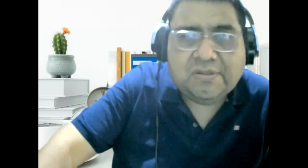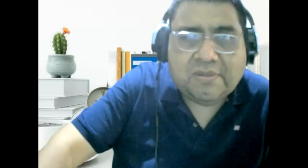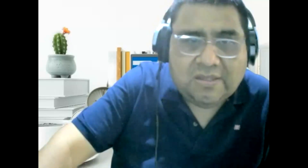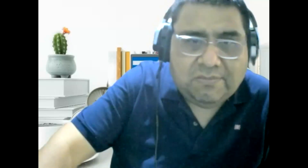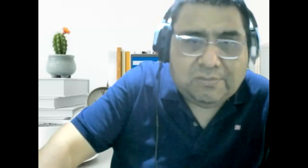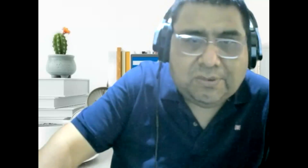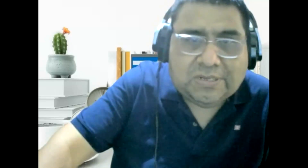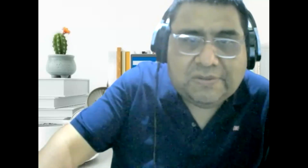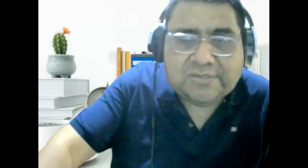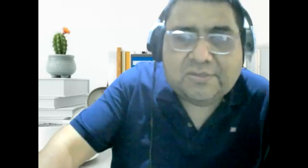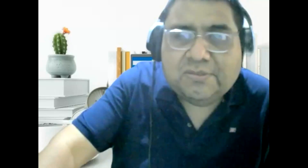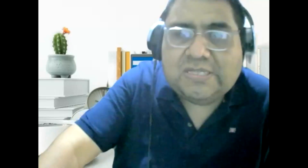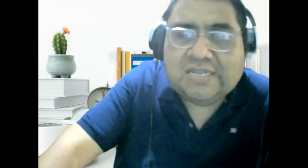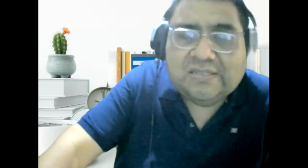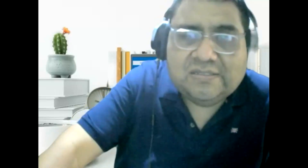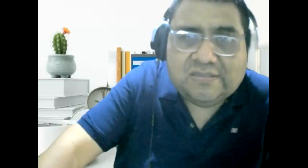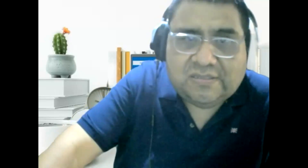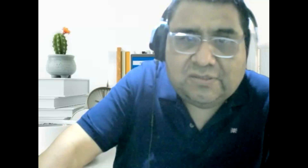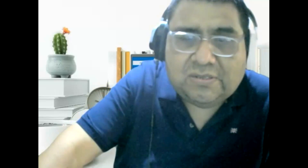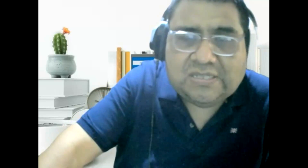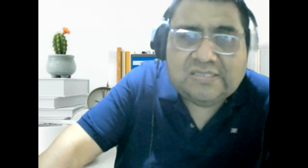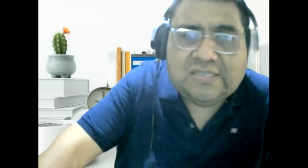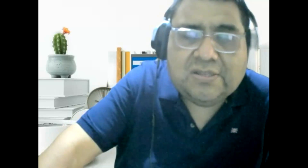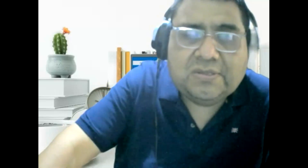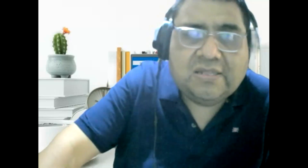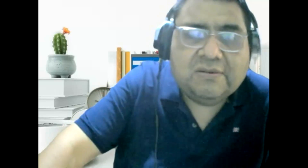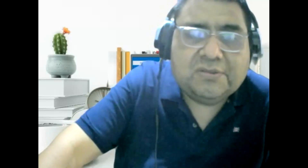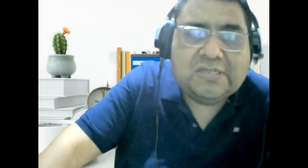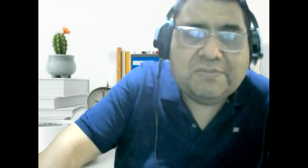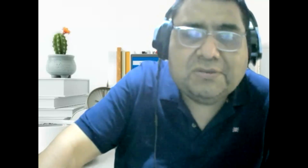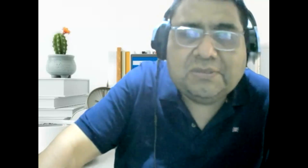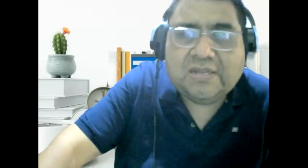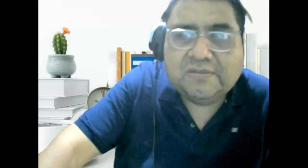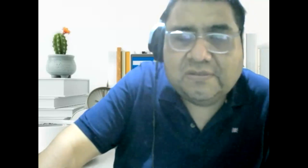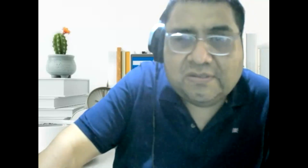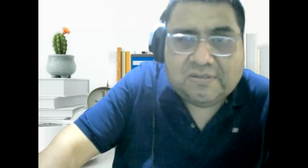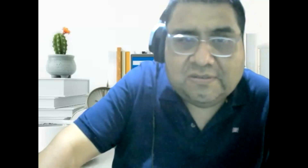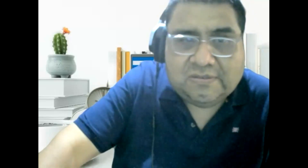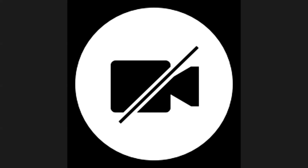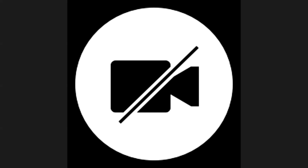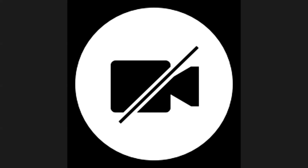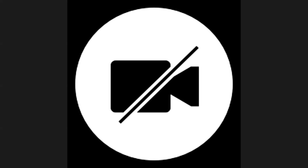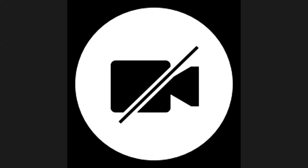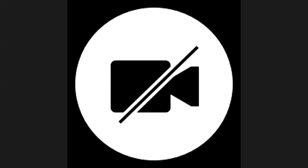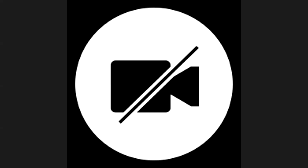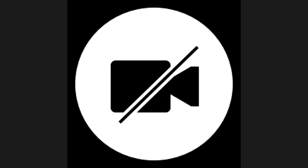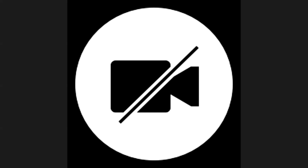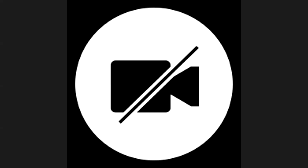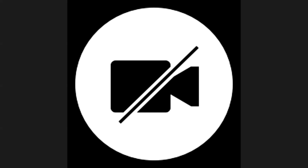día. Pero por Sí, lo que he pues visto, no les han enseñado nada cuando les he preguntado.